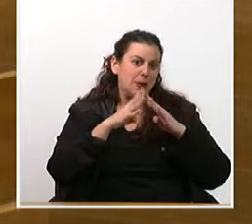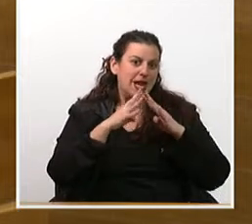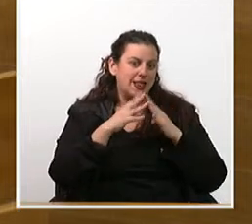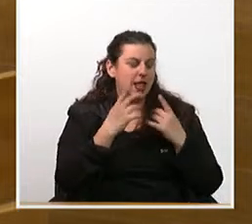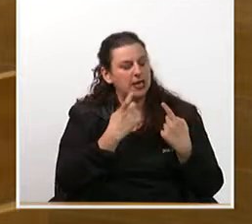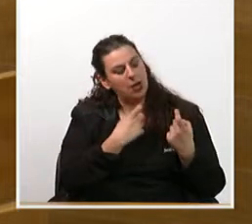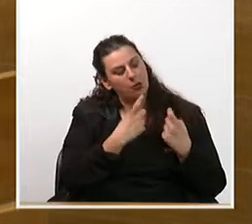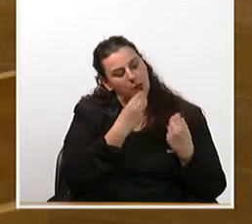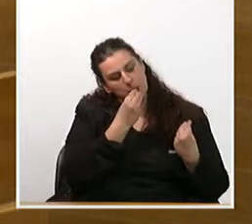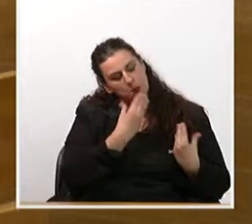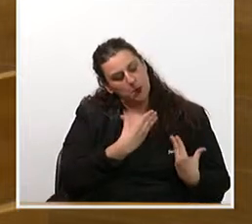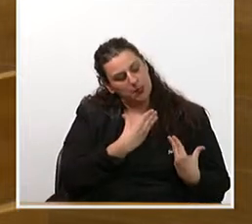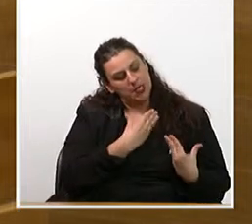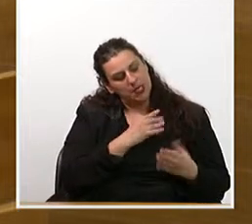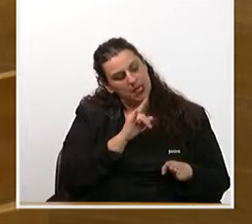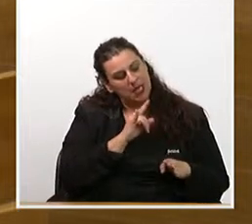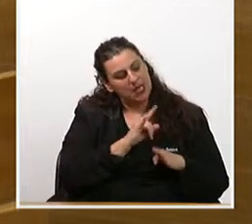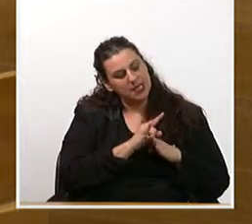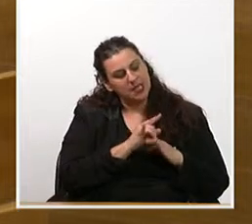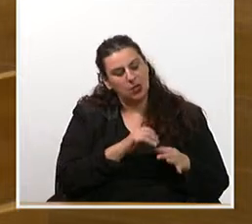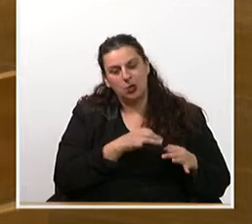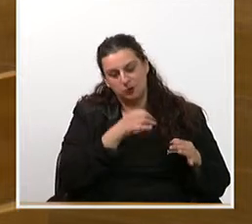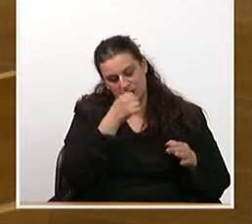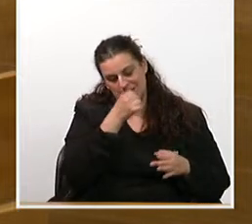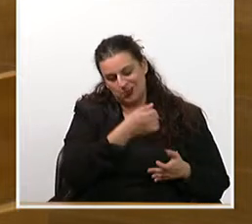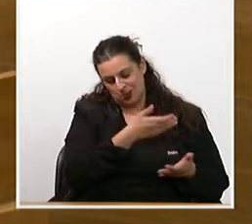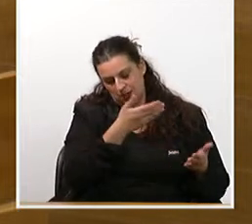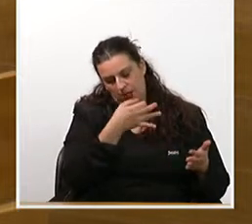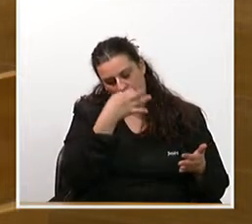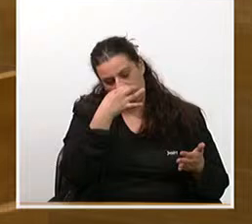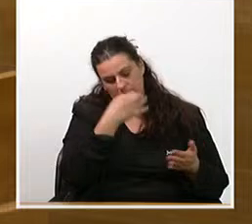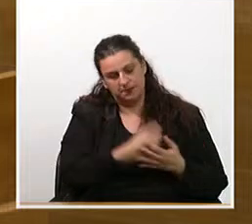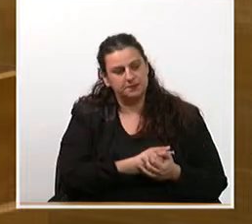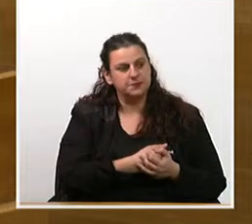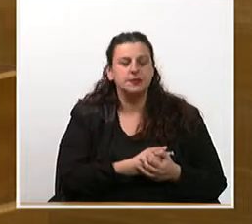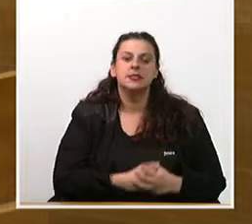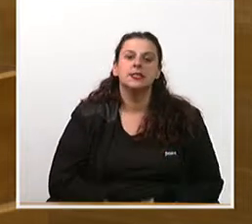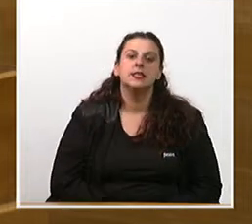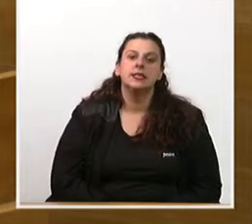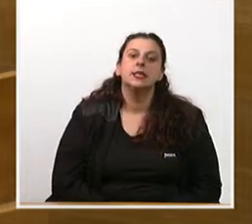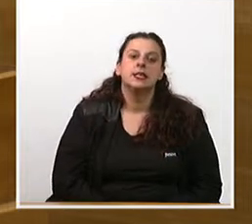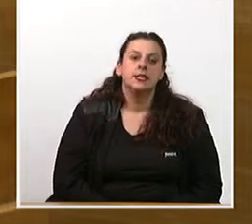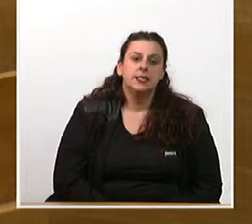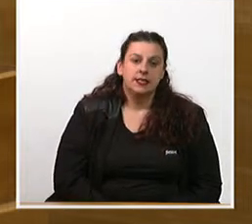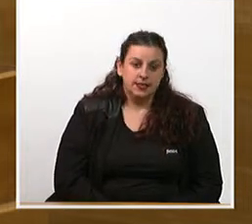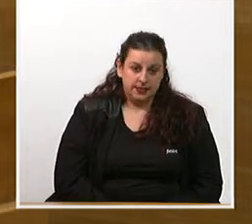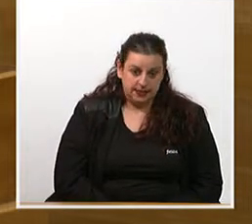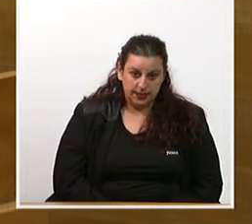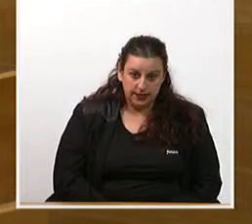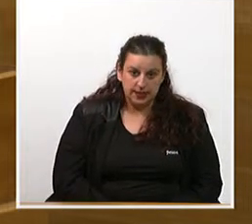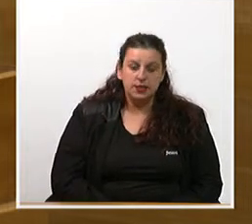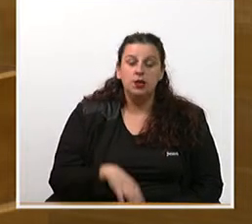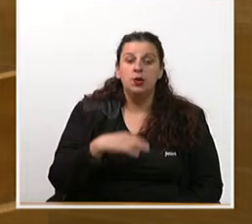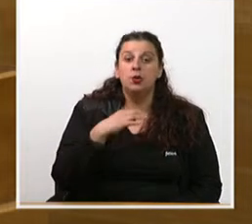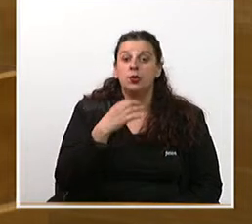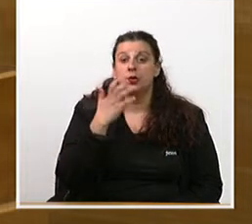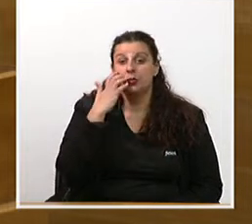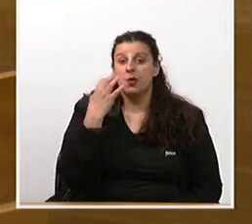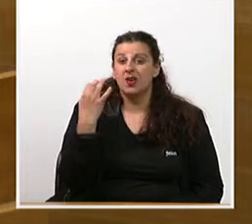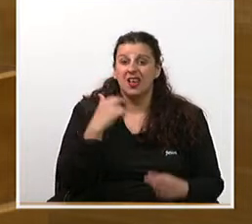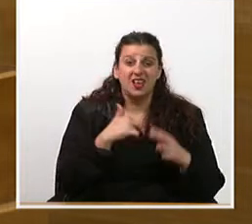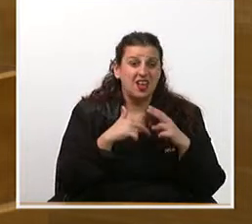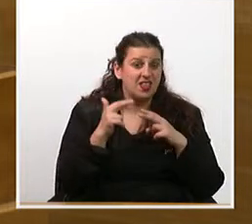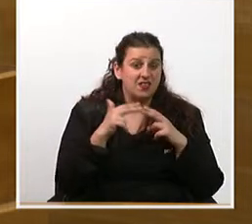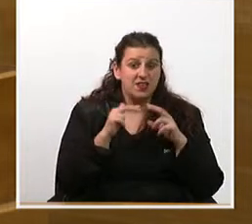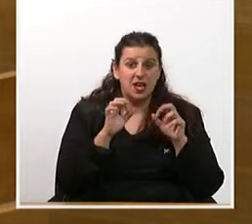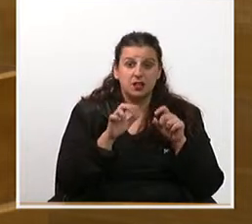ustedes bien y engañaron como siempre al partido socialista esto lo único que evidencia es que el edificar no fue más que una